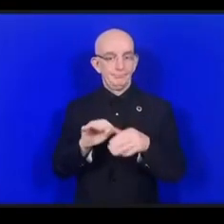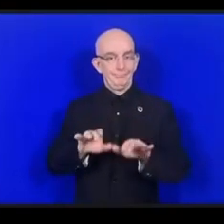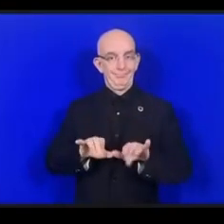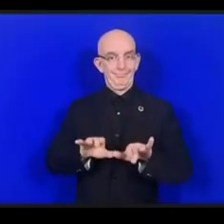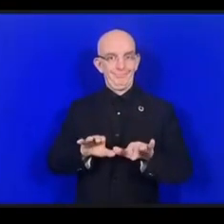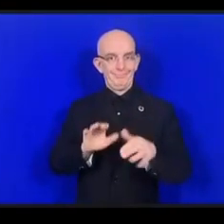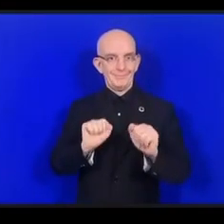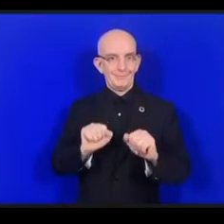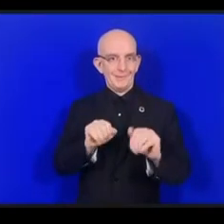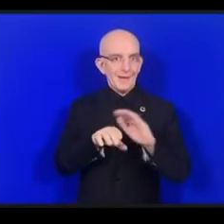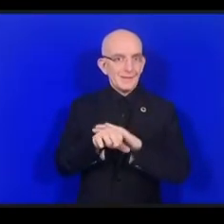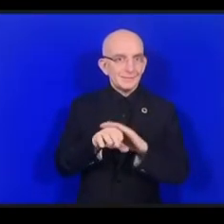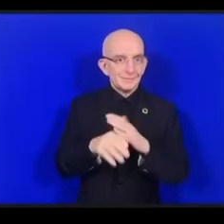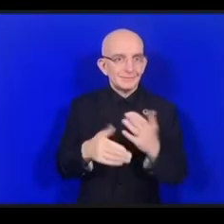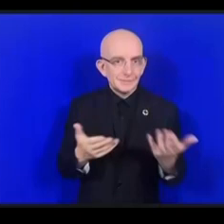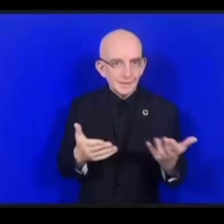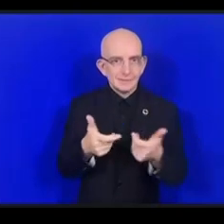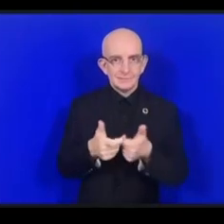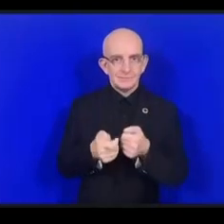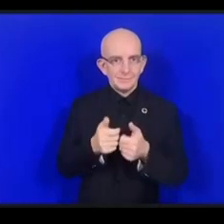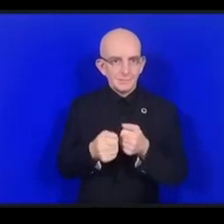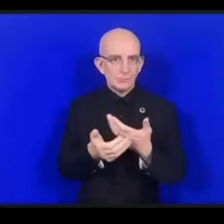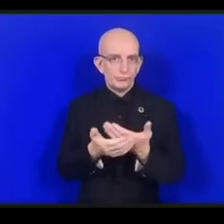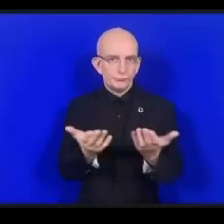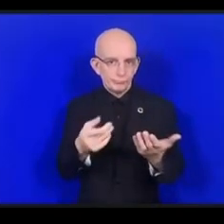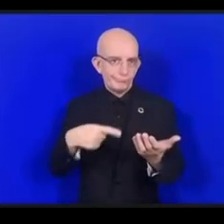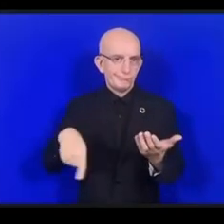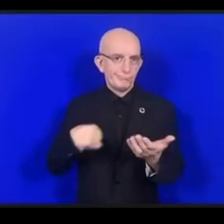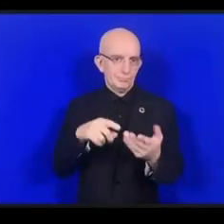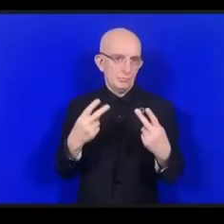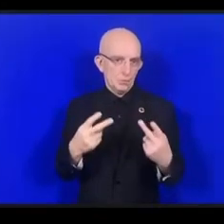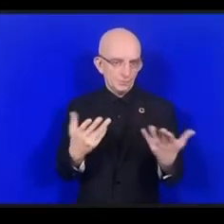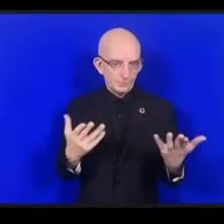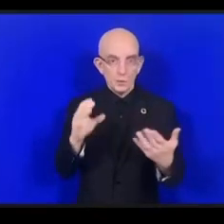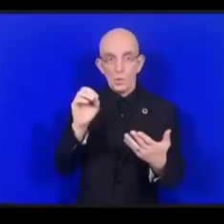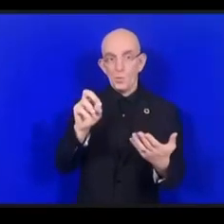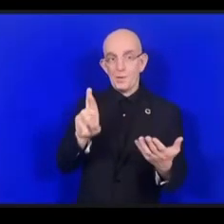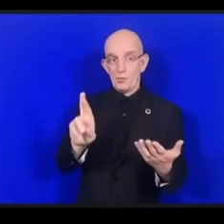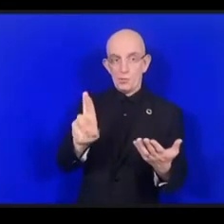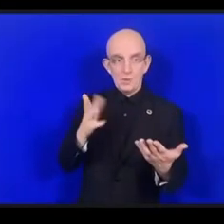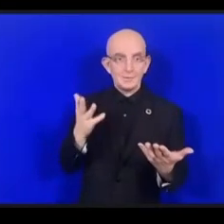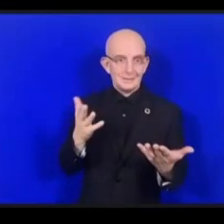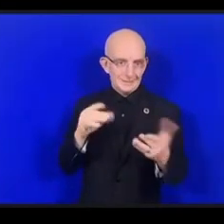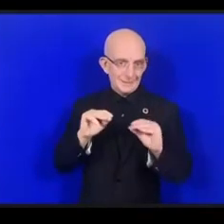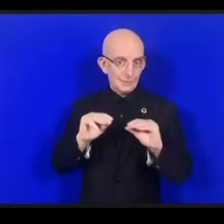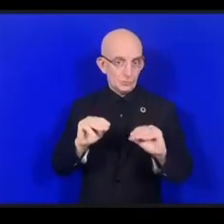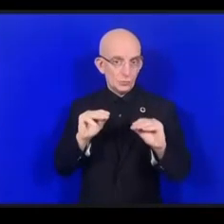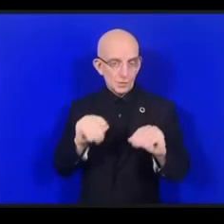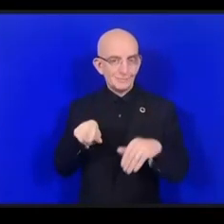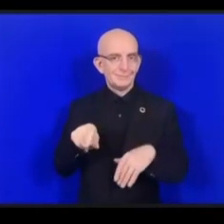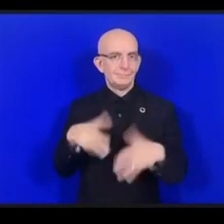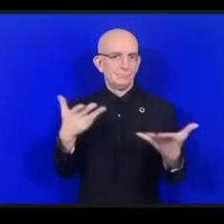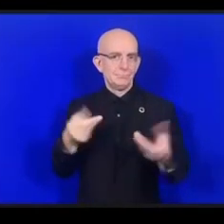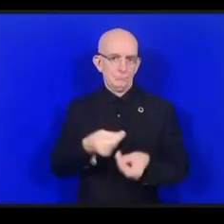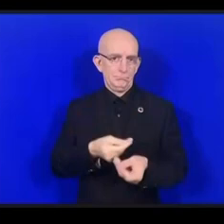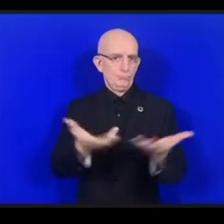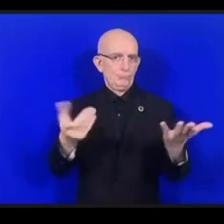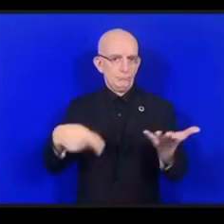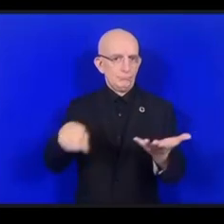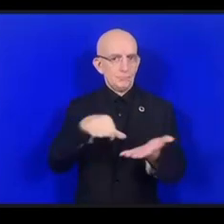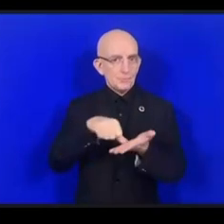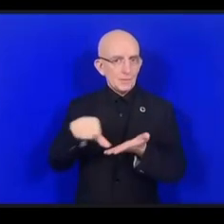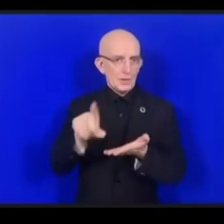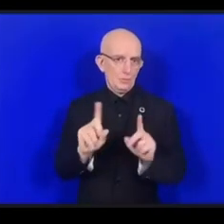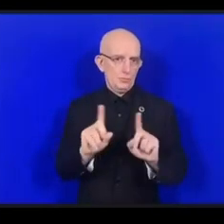oer como digo es sobre los contenidos de Educación libremente accesible y su finalidad